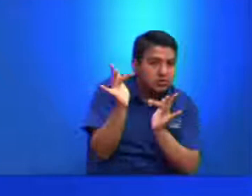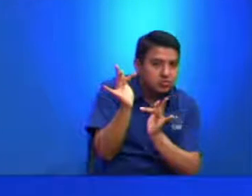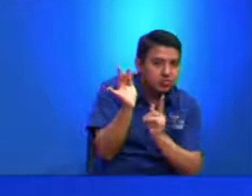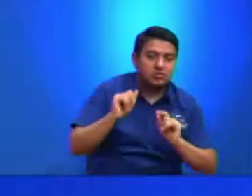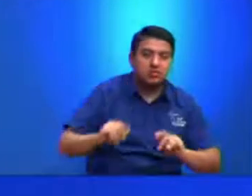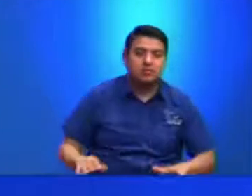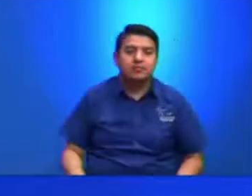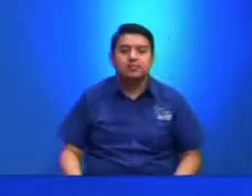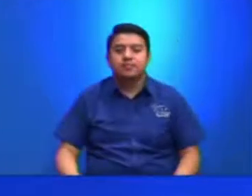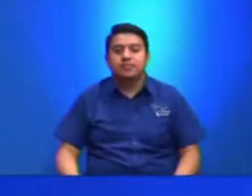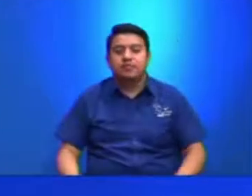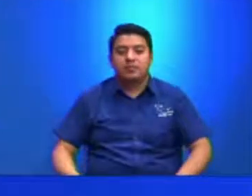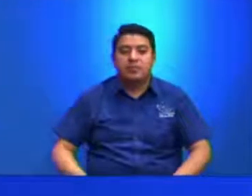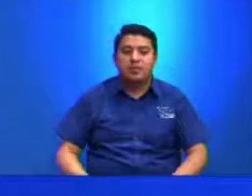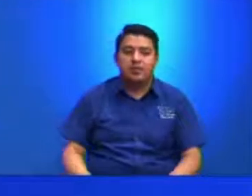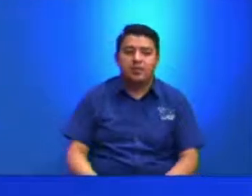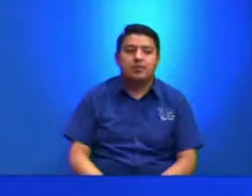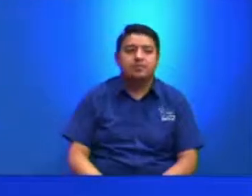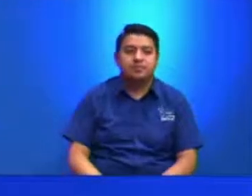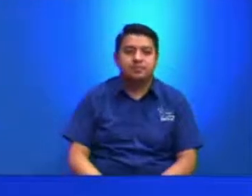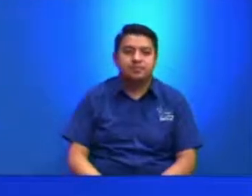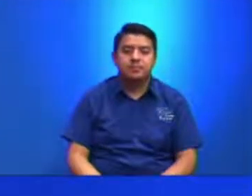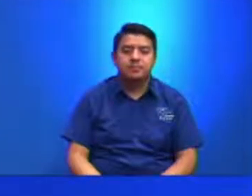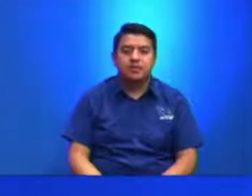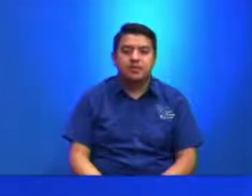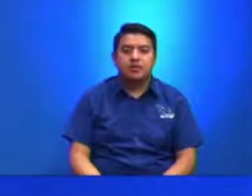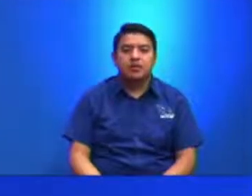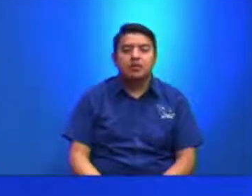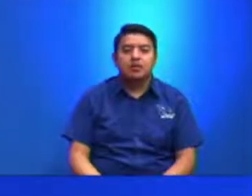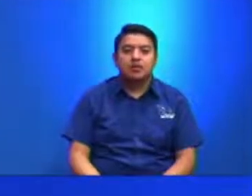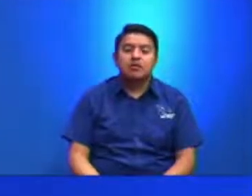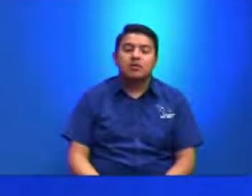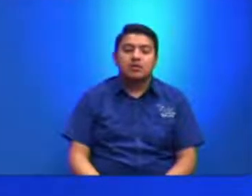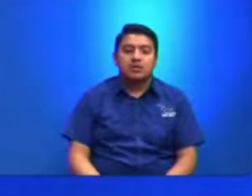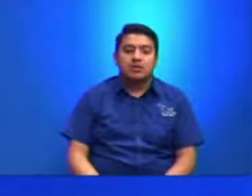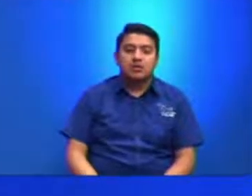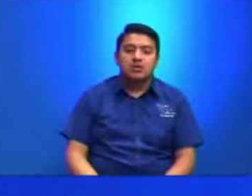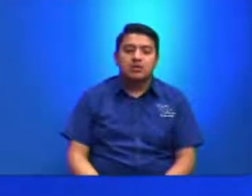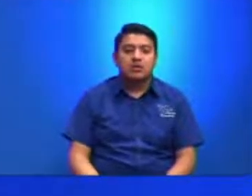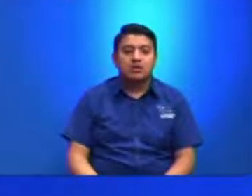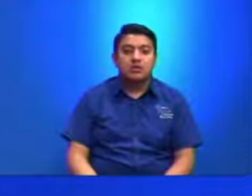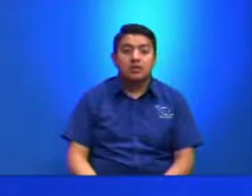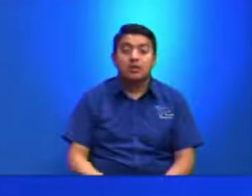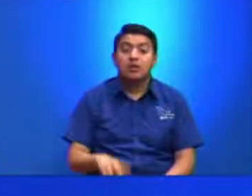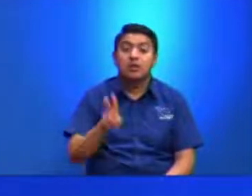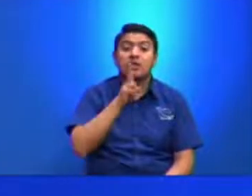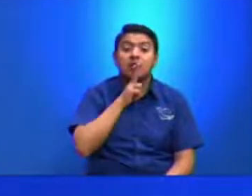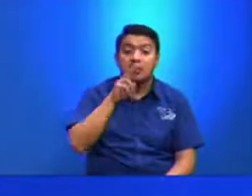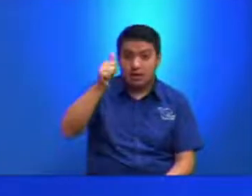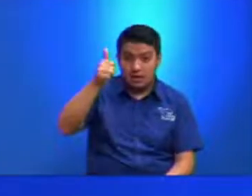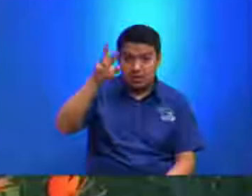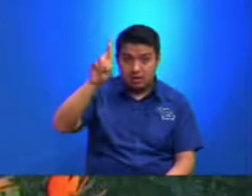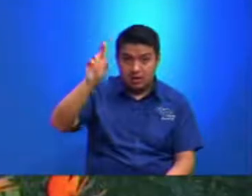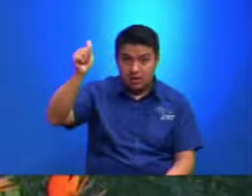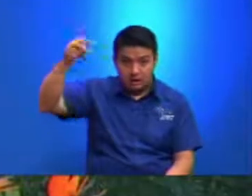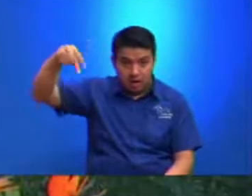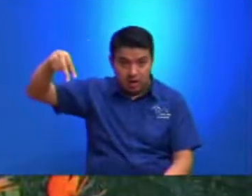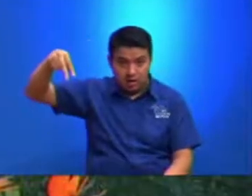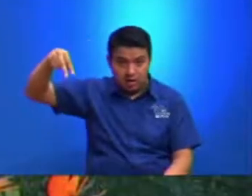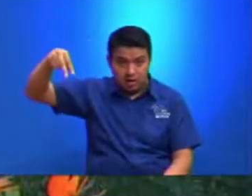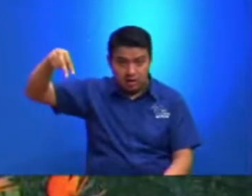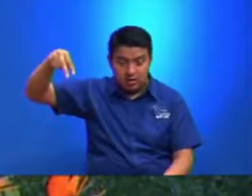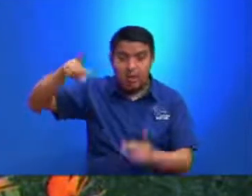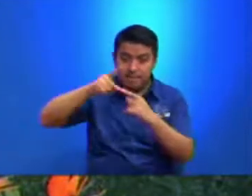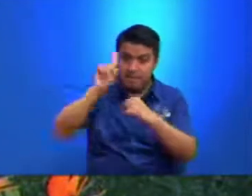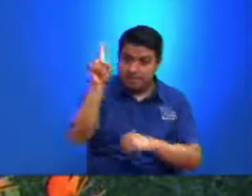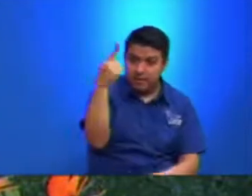vamos a regresar a donde me había quedado. Dijimos que Aram primero lo seca a